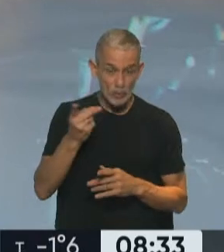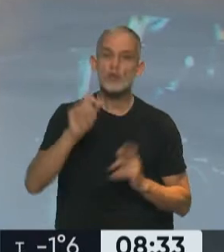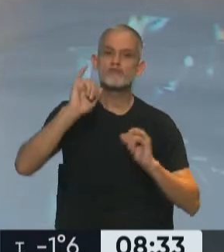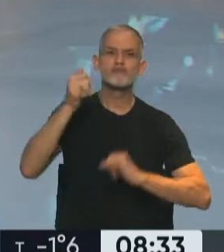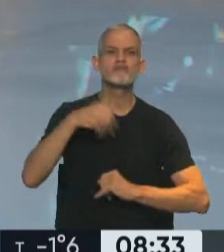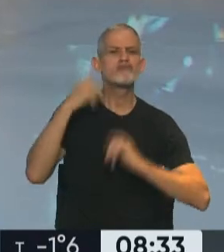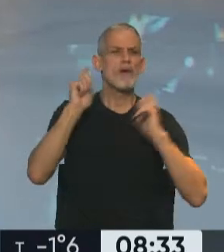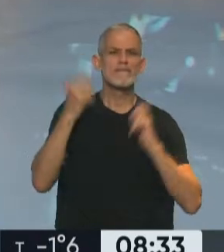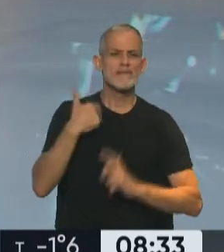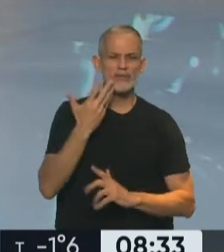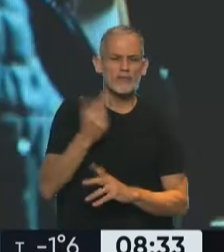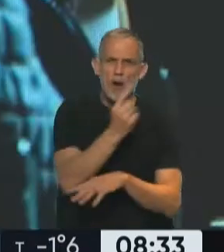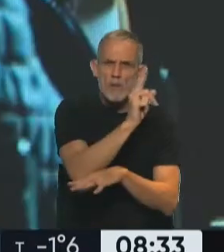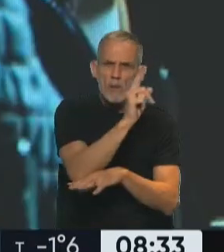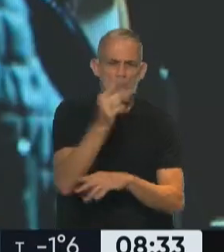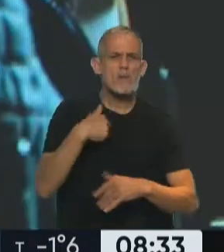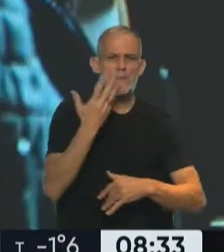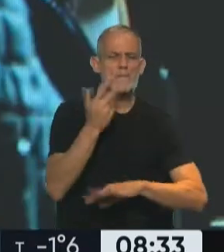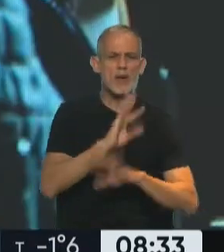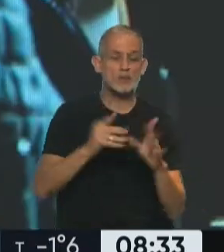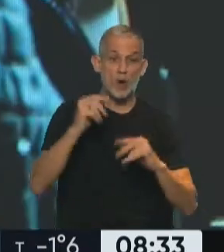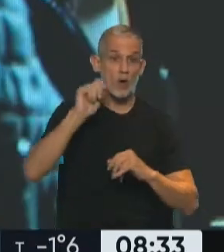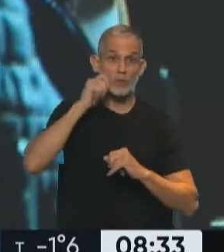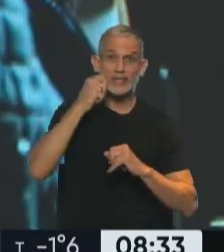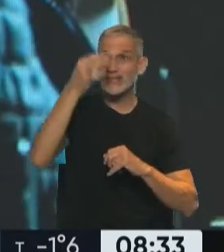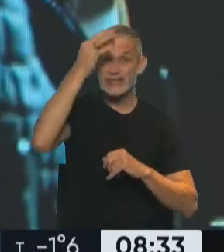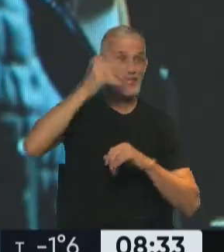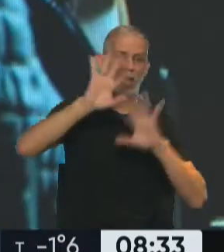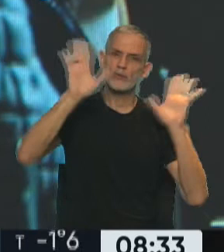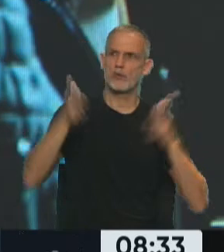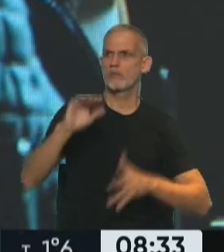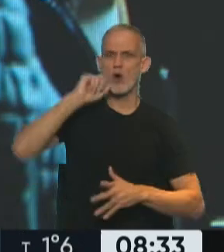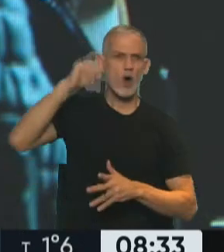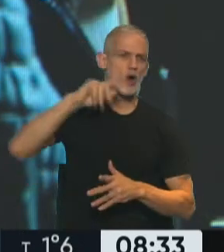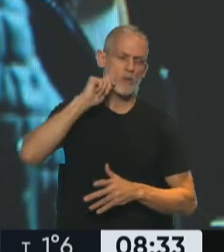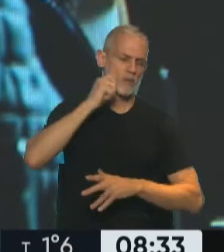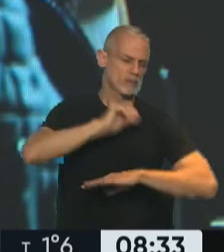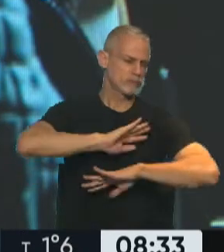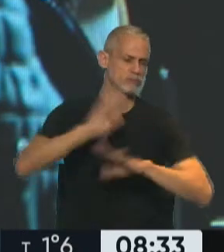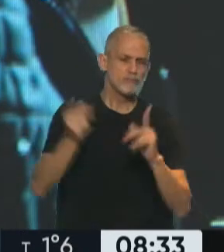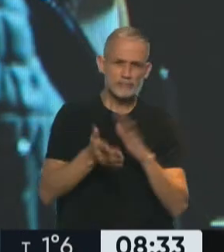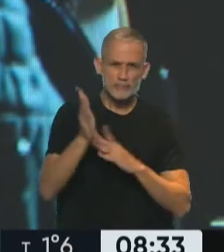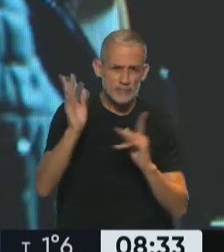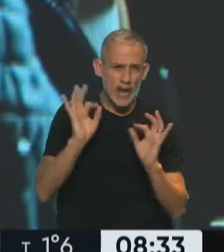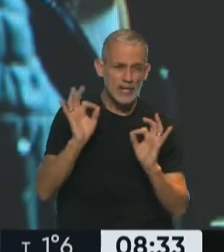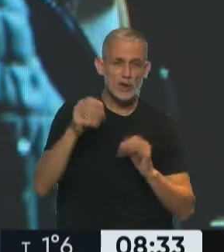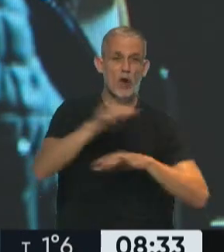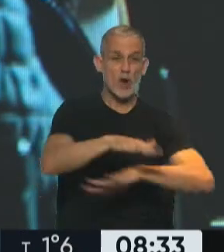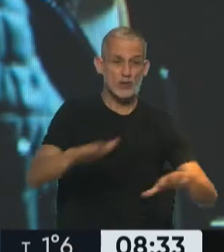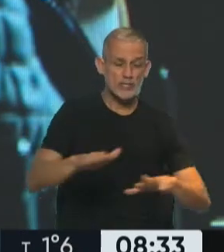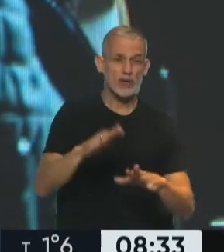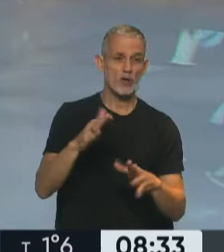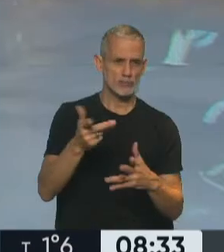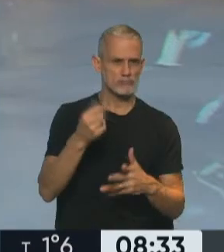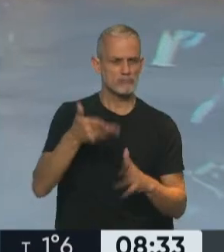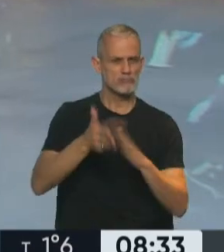disfruté a morir cada minuto y repito, el Colón está bellísimo. Es una gran salida, un gran programa, ir con chicos, chicas. Y